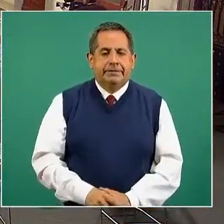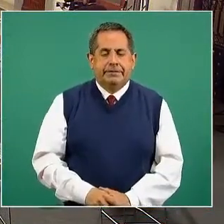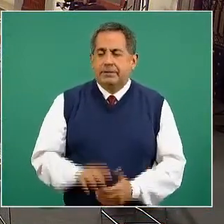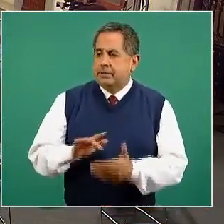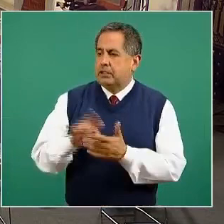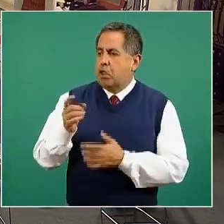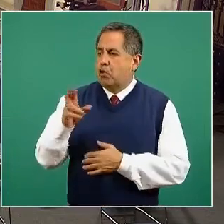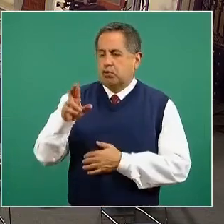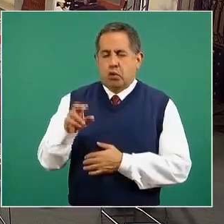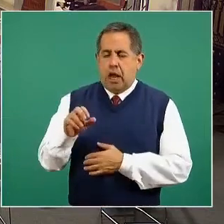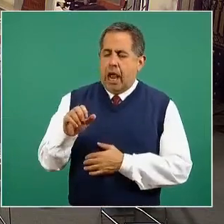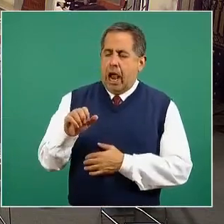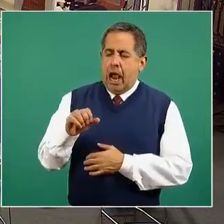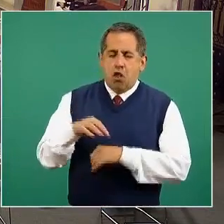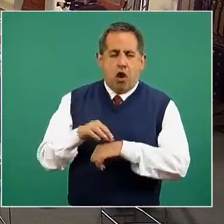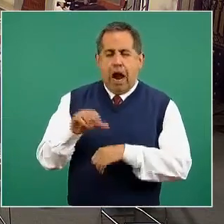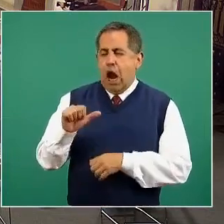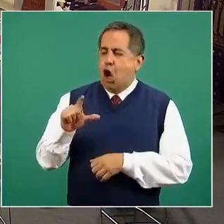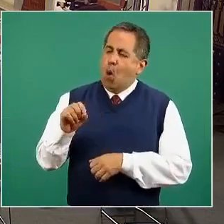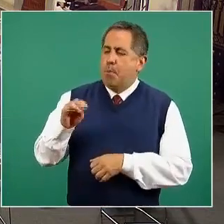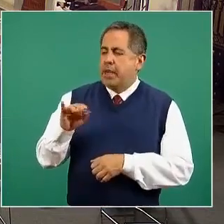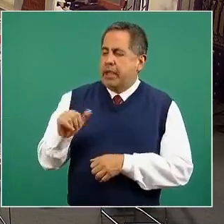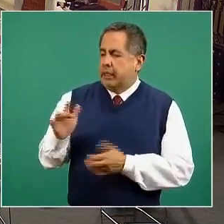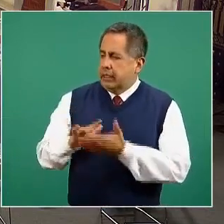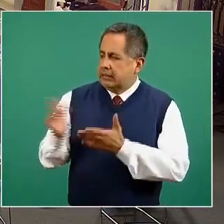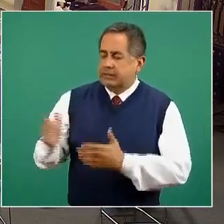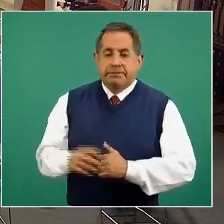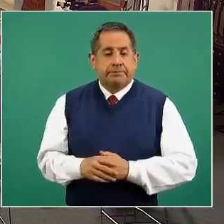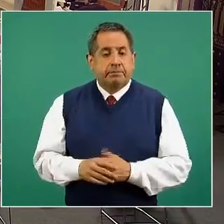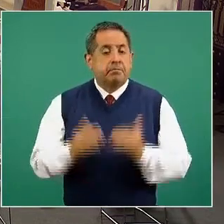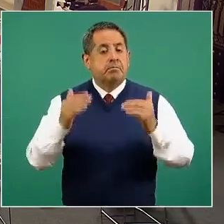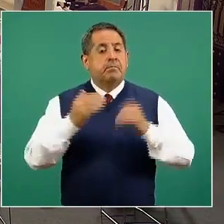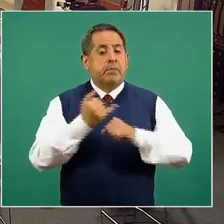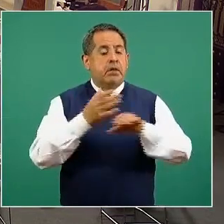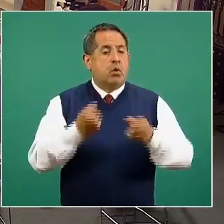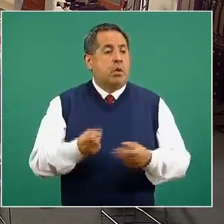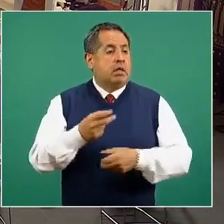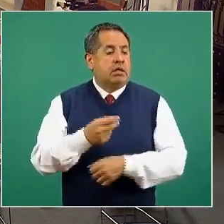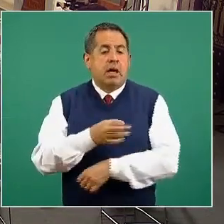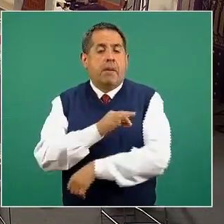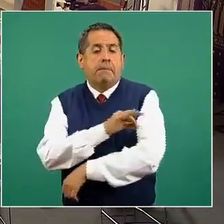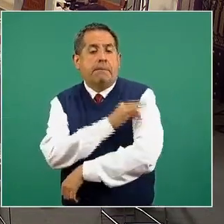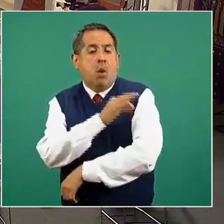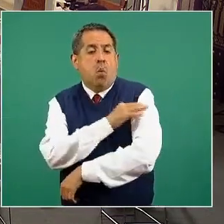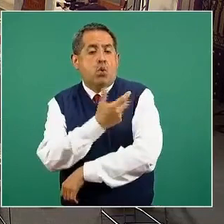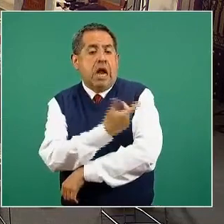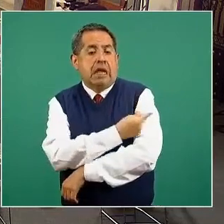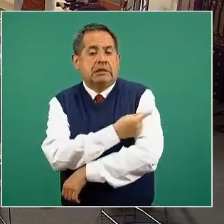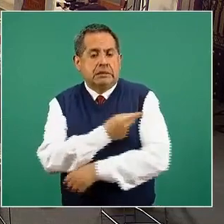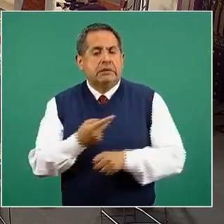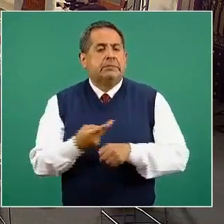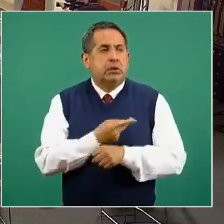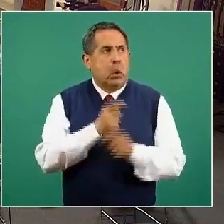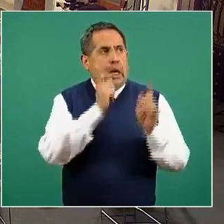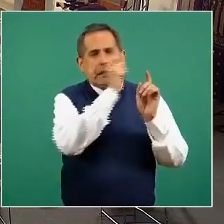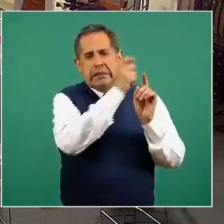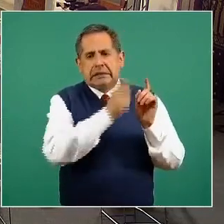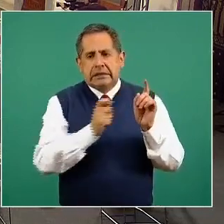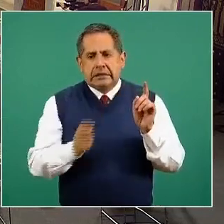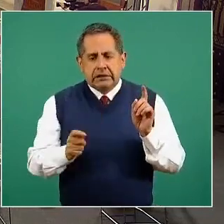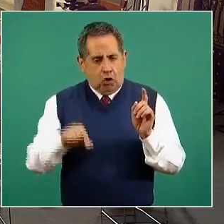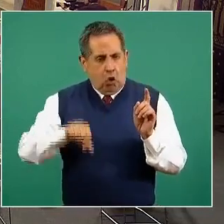Gracias, doctora Lomía. Vamos a continuar ahora con el informe de vacunación de